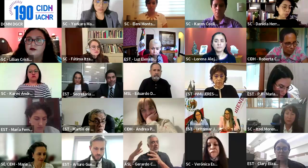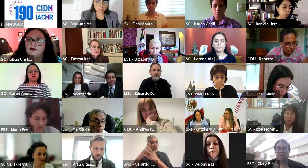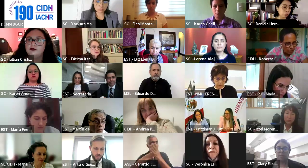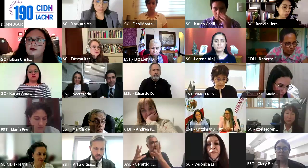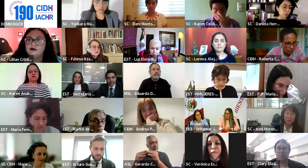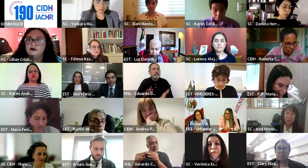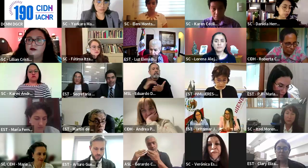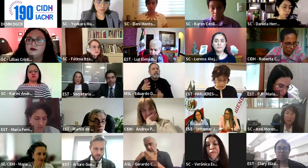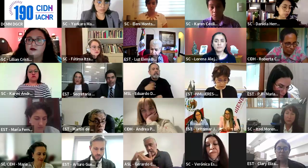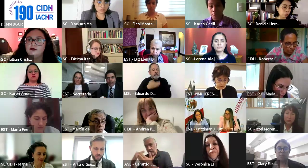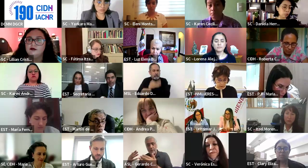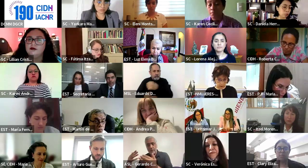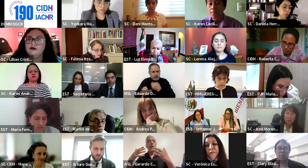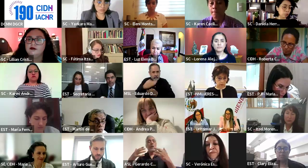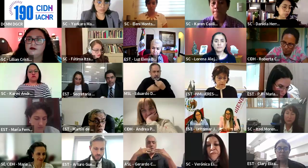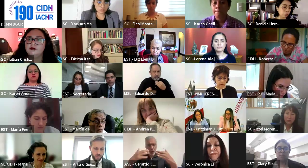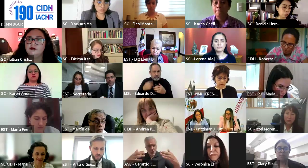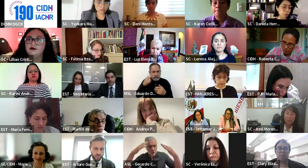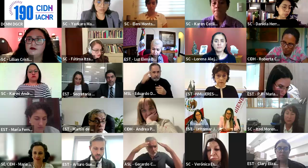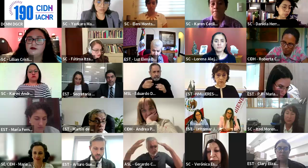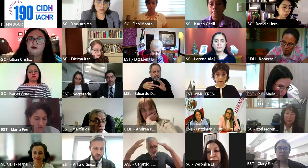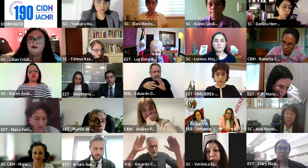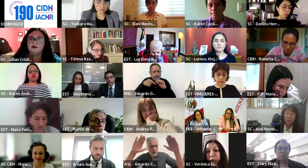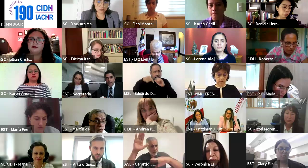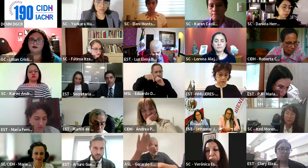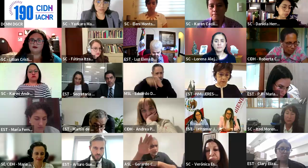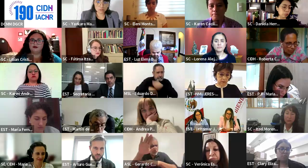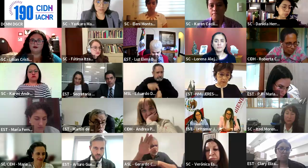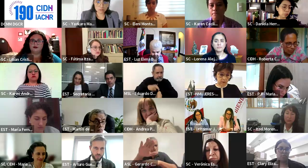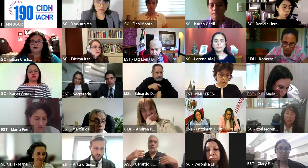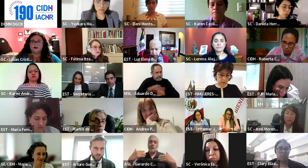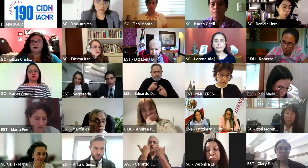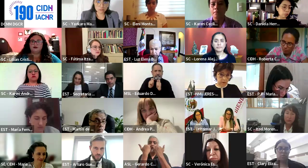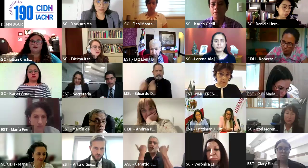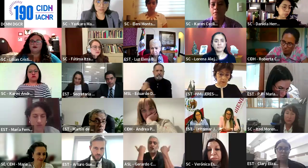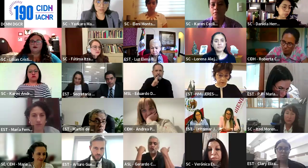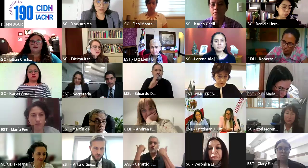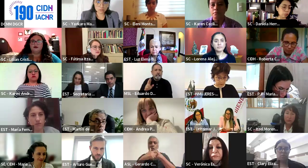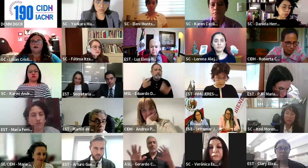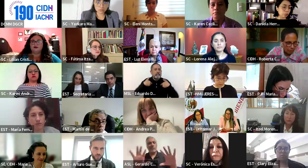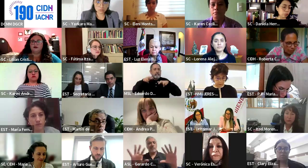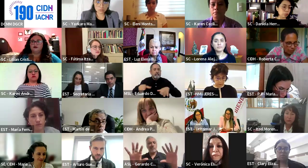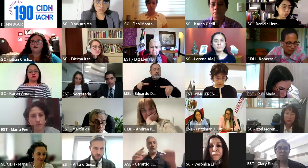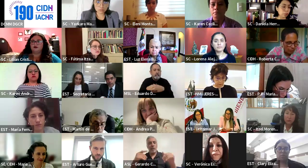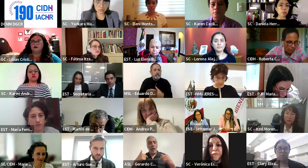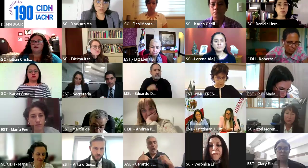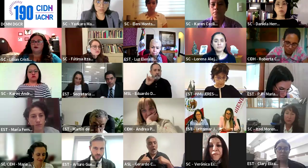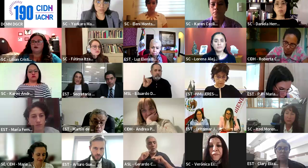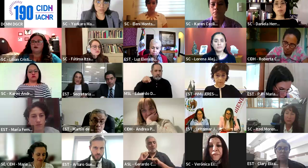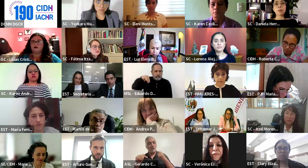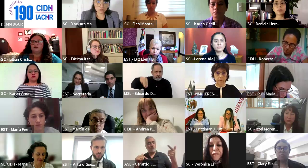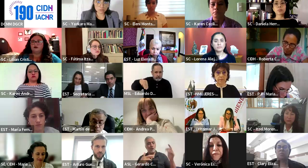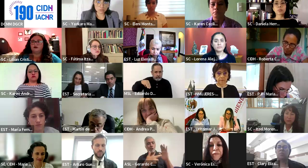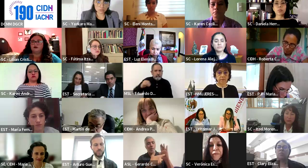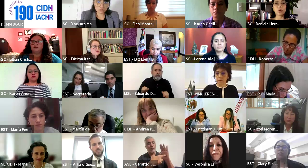Gracias. Buenas tardes. Para no ahondar en el tiempo, cedo el uso de la voz a la representación del Instituto Nacional de las